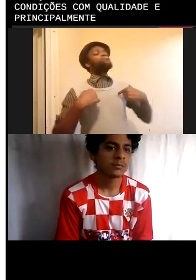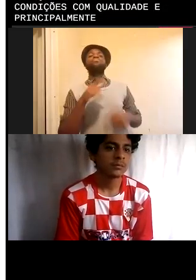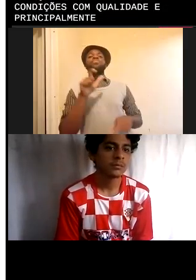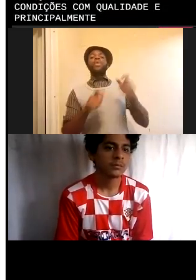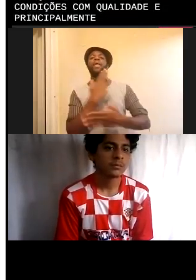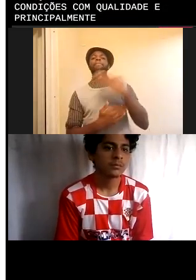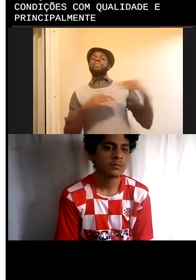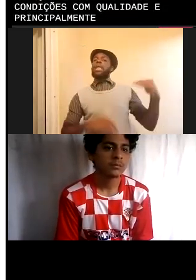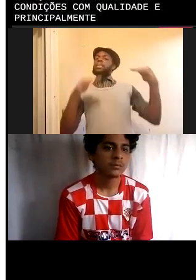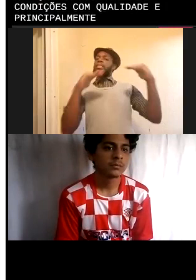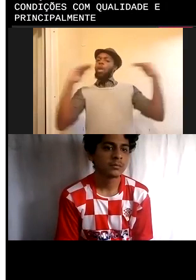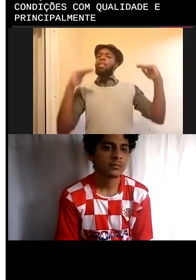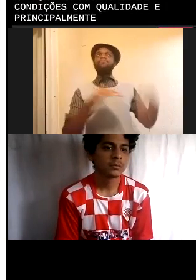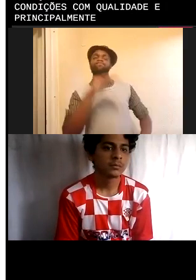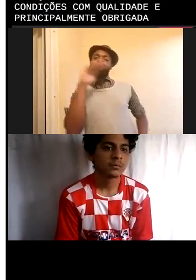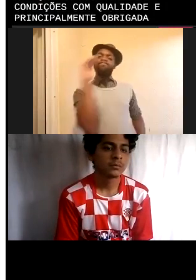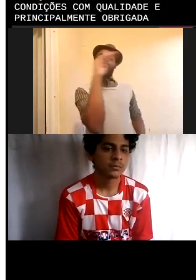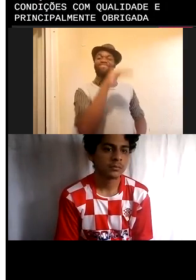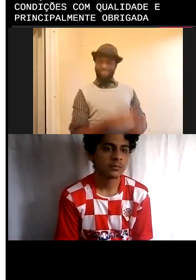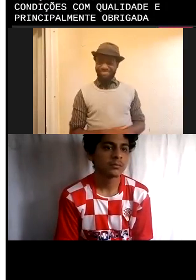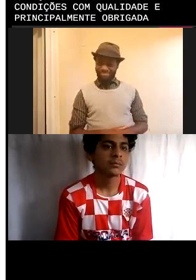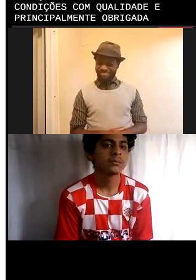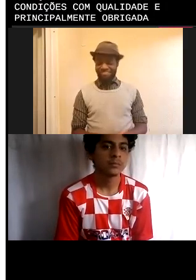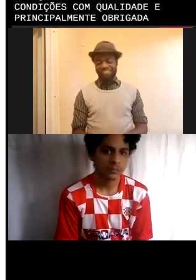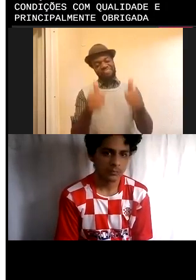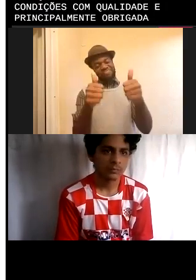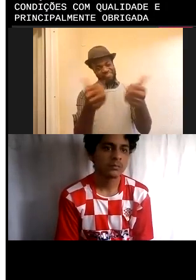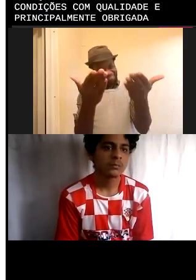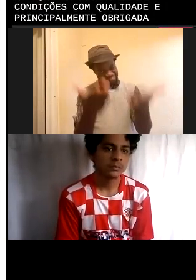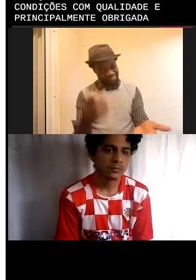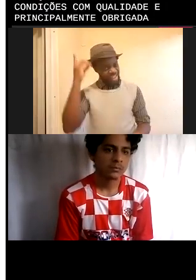Gracias, Darío. Excelente participación.